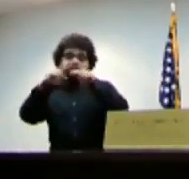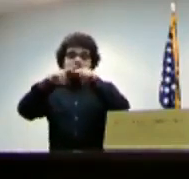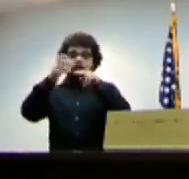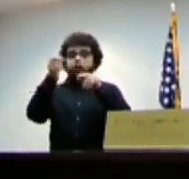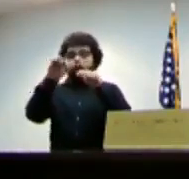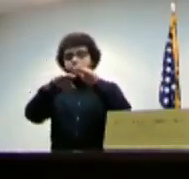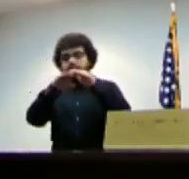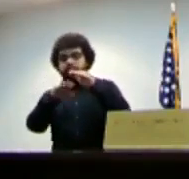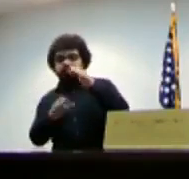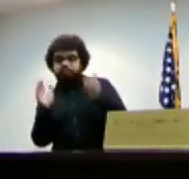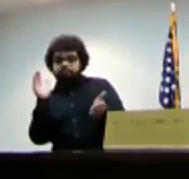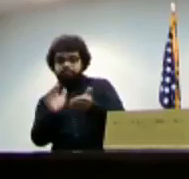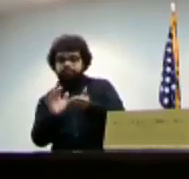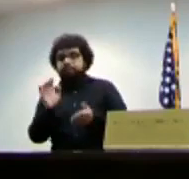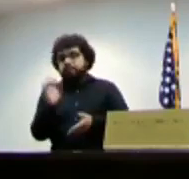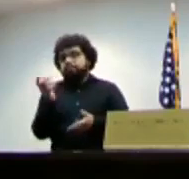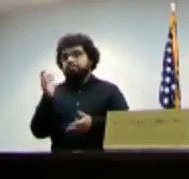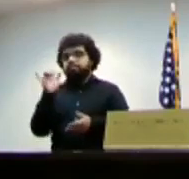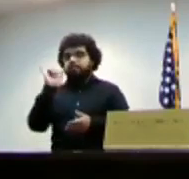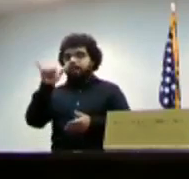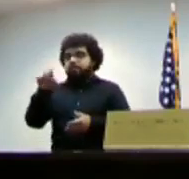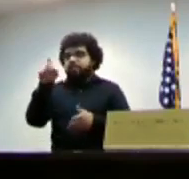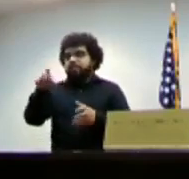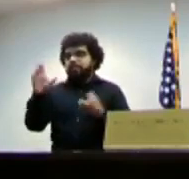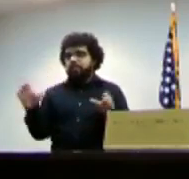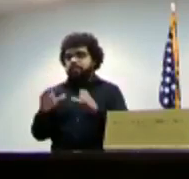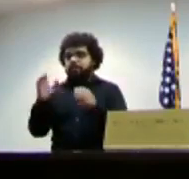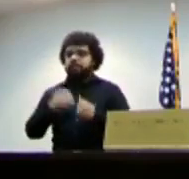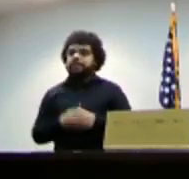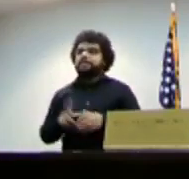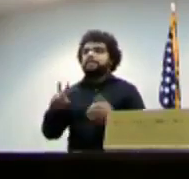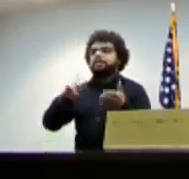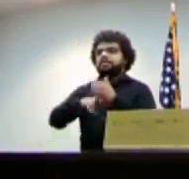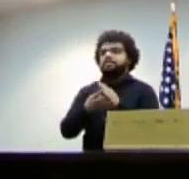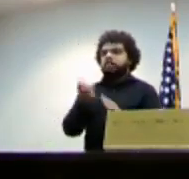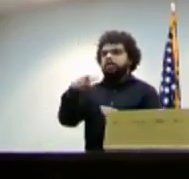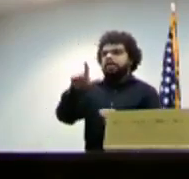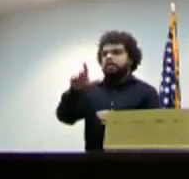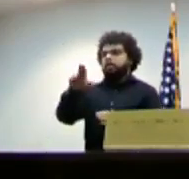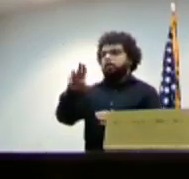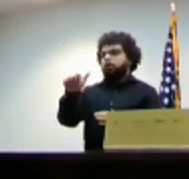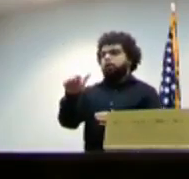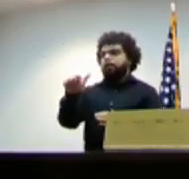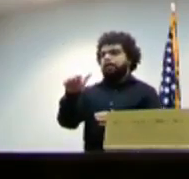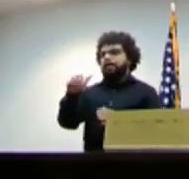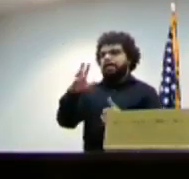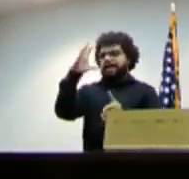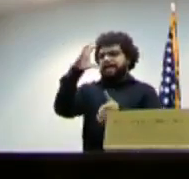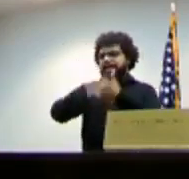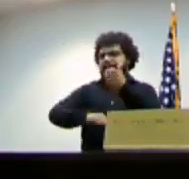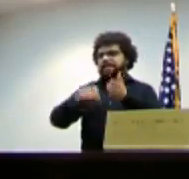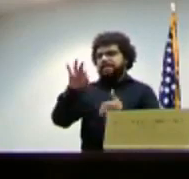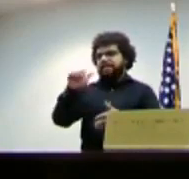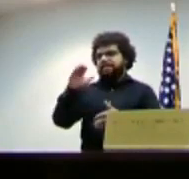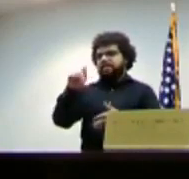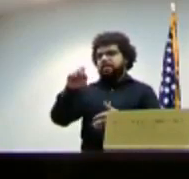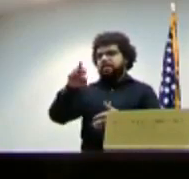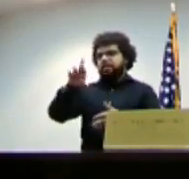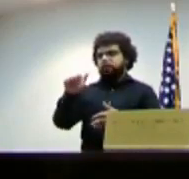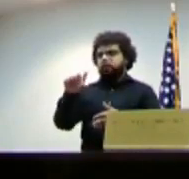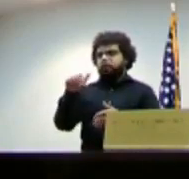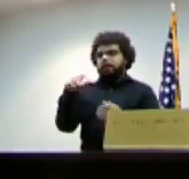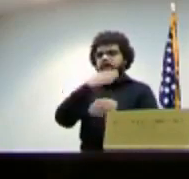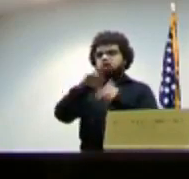por combustible, eso es lo que corresponde. ¿Y ustedes están de acuerdo con que Luma elimine de la factura el detalle de lo que pagan